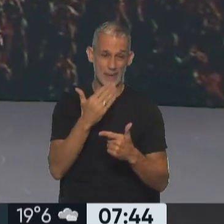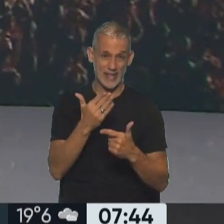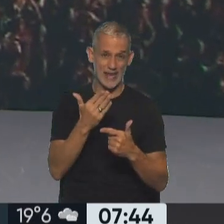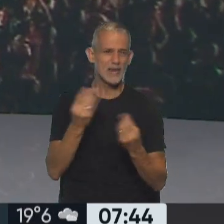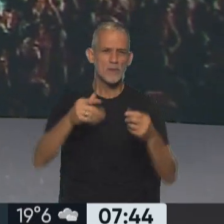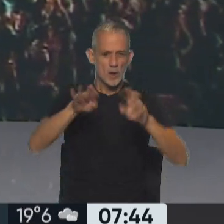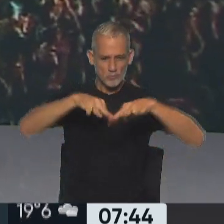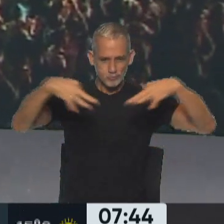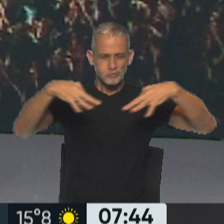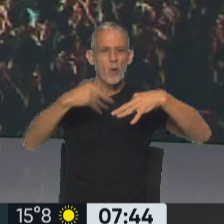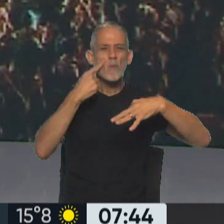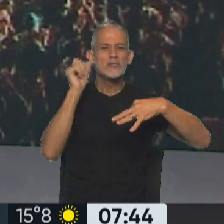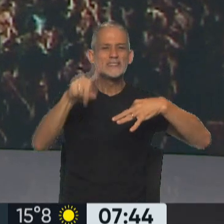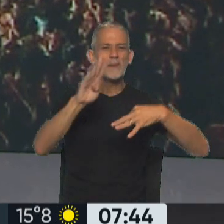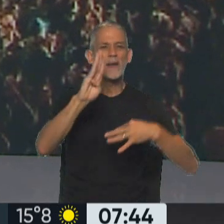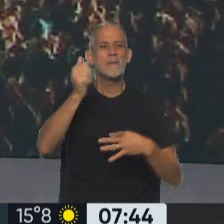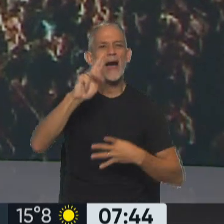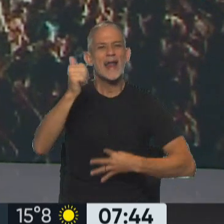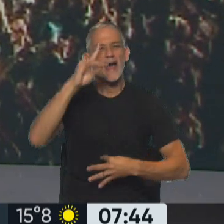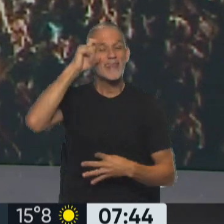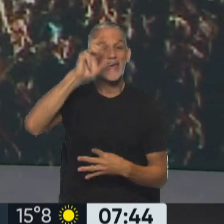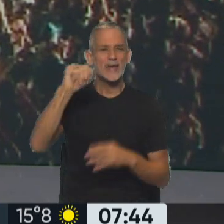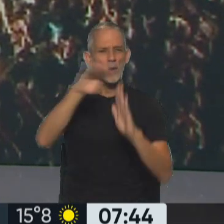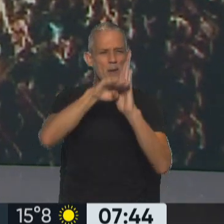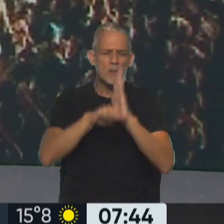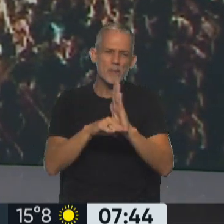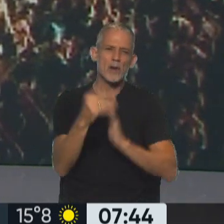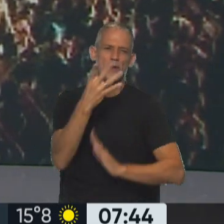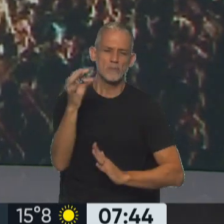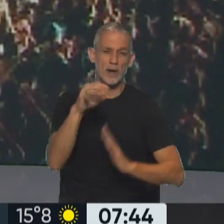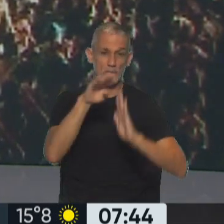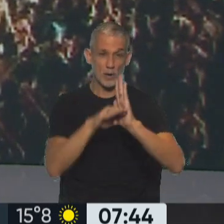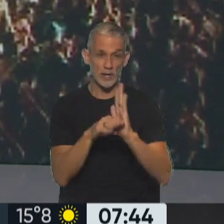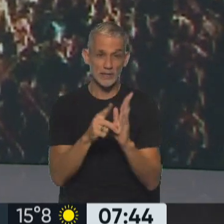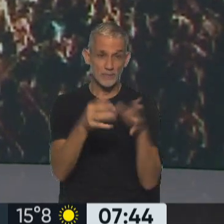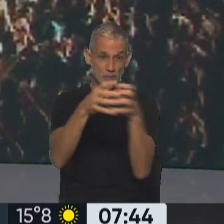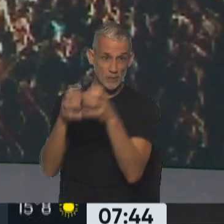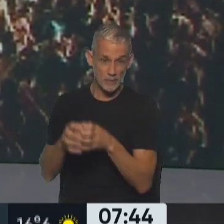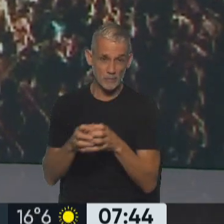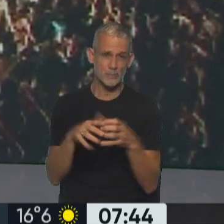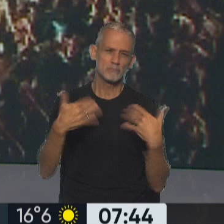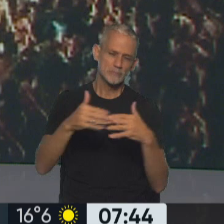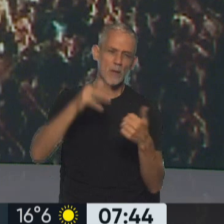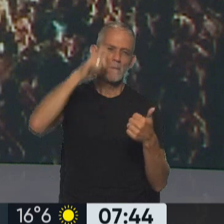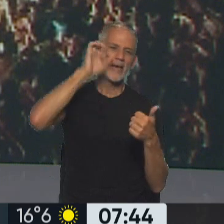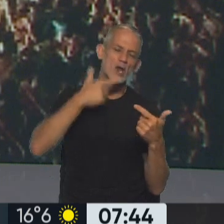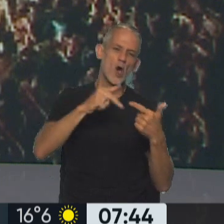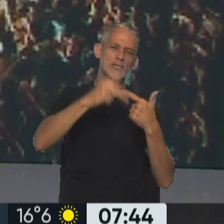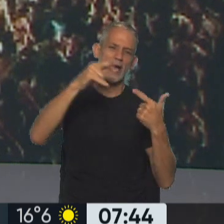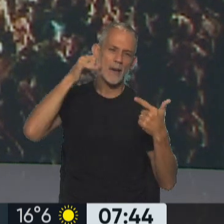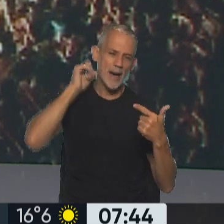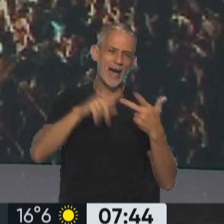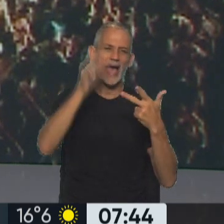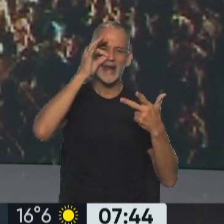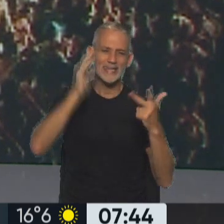el Anfiteatro Municipal de esa ciudad, con una programación que incluye más de 40 bandas, entre bandas consagradas como Las Pelotas, Capanga, Rata